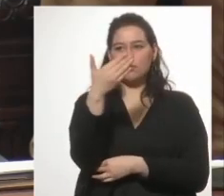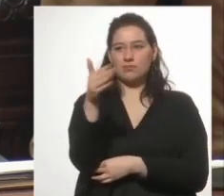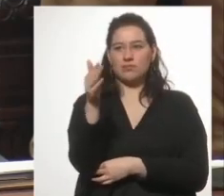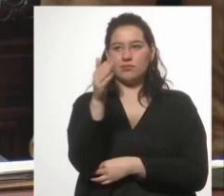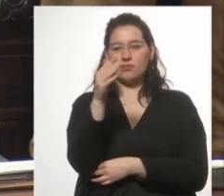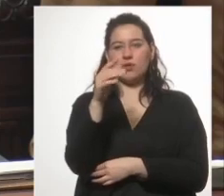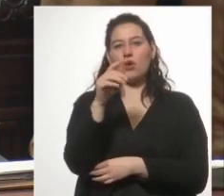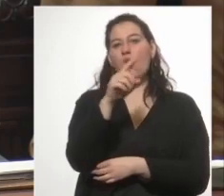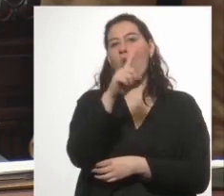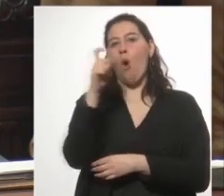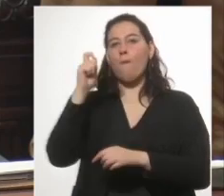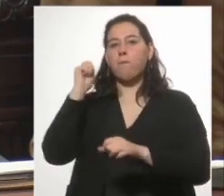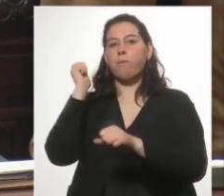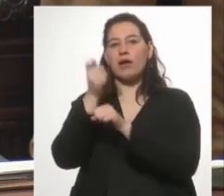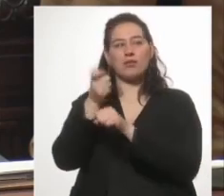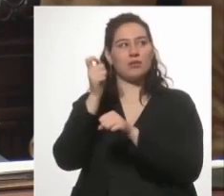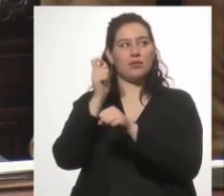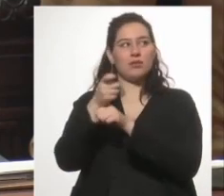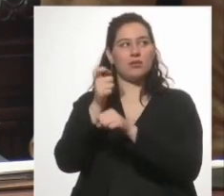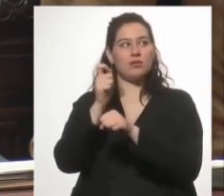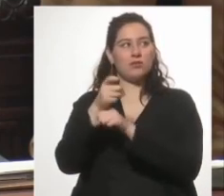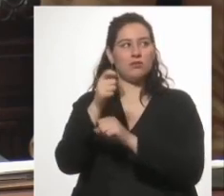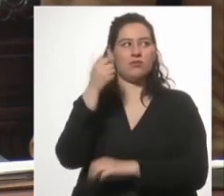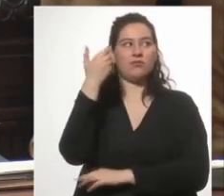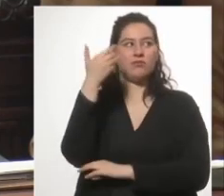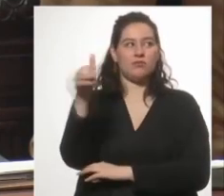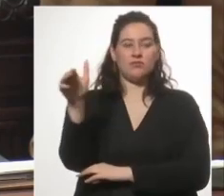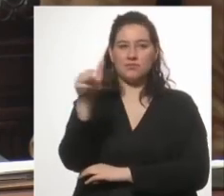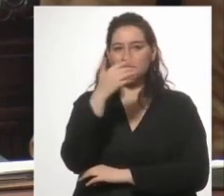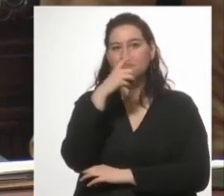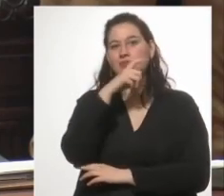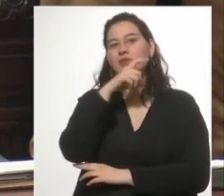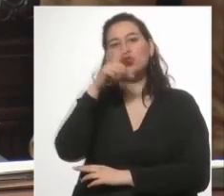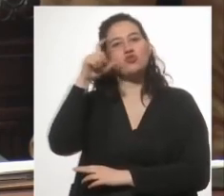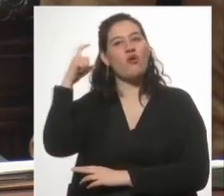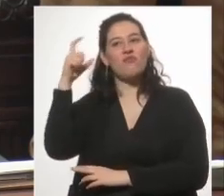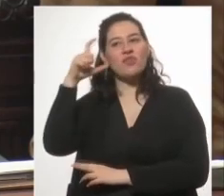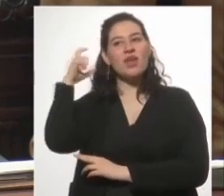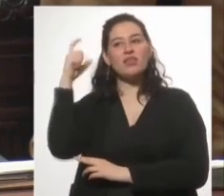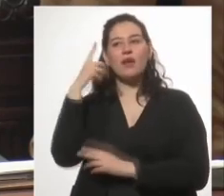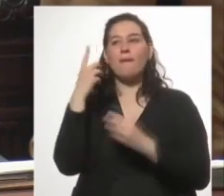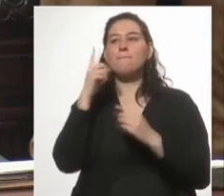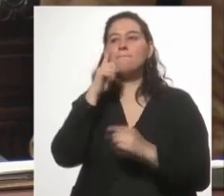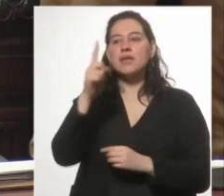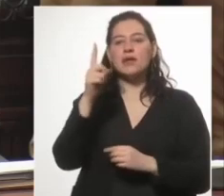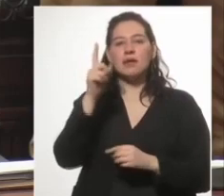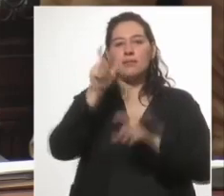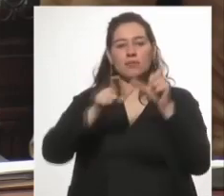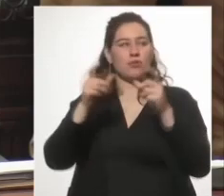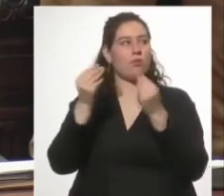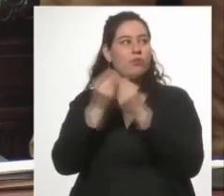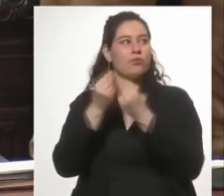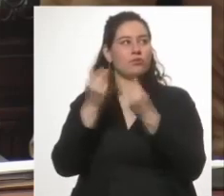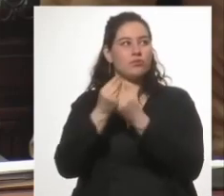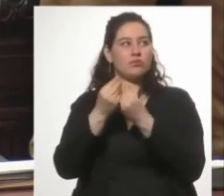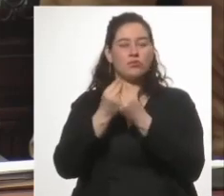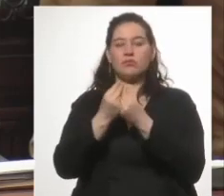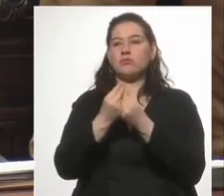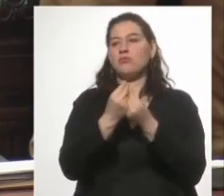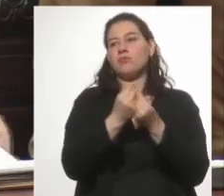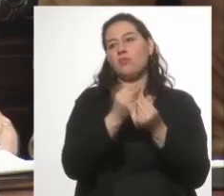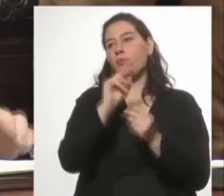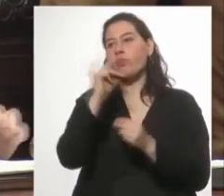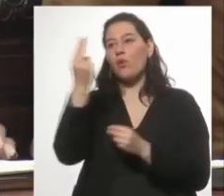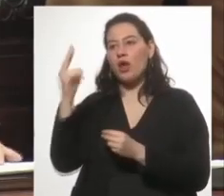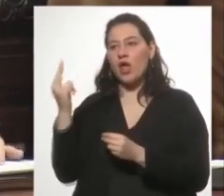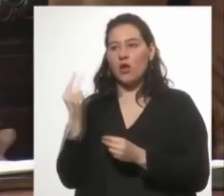y el martillo, la bandera soviética, a la sombra de la cual decenas de millones de personas pagaron con su